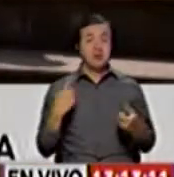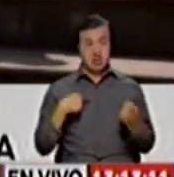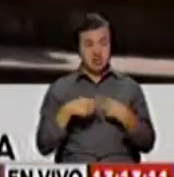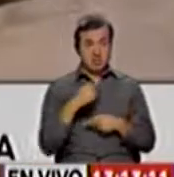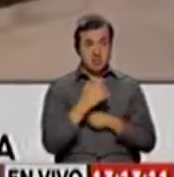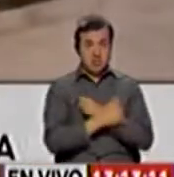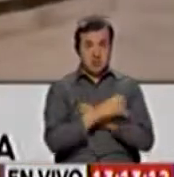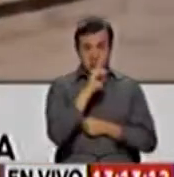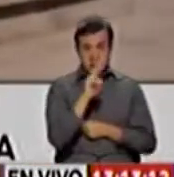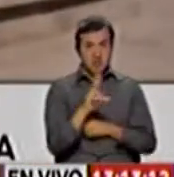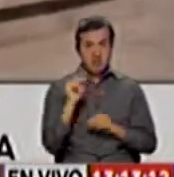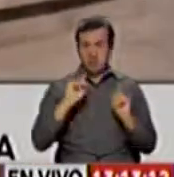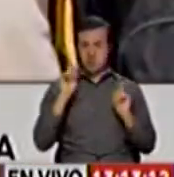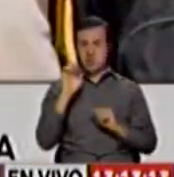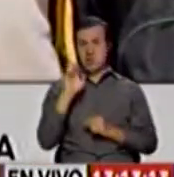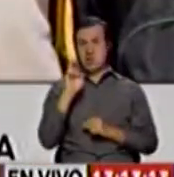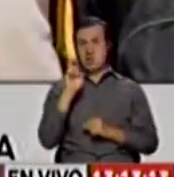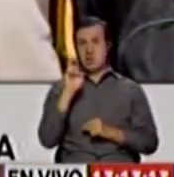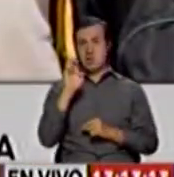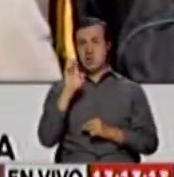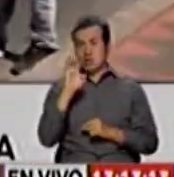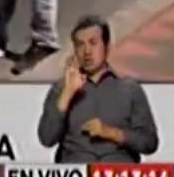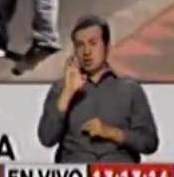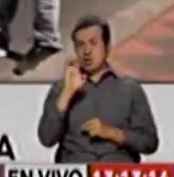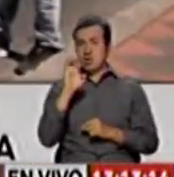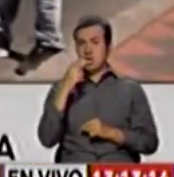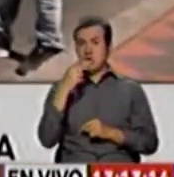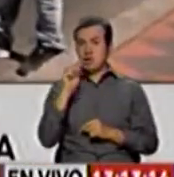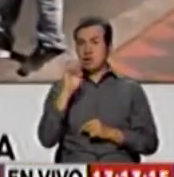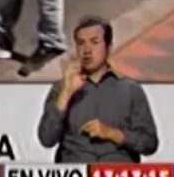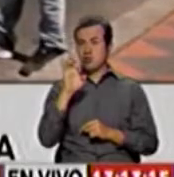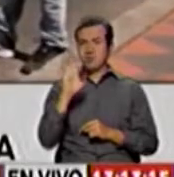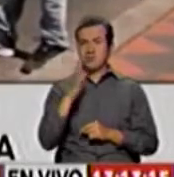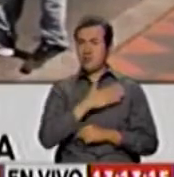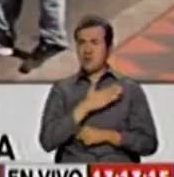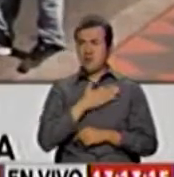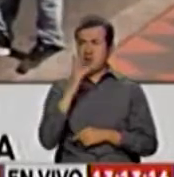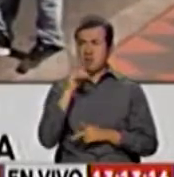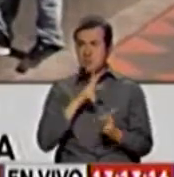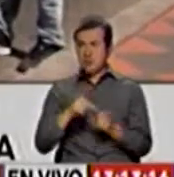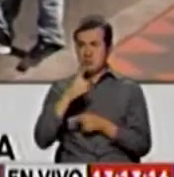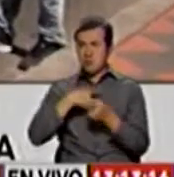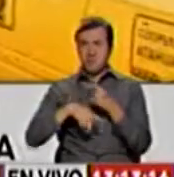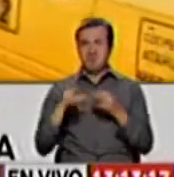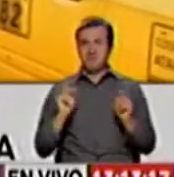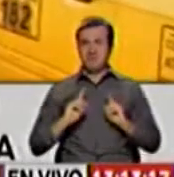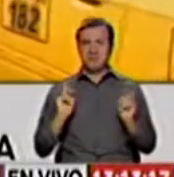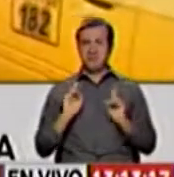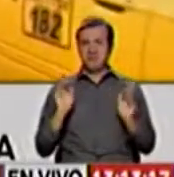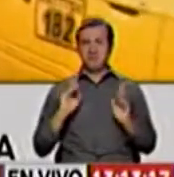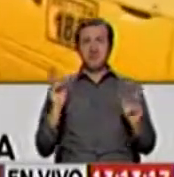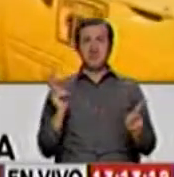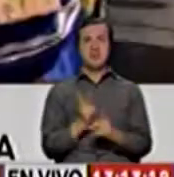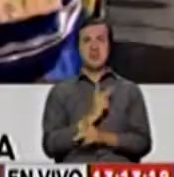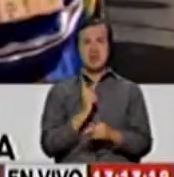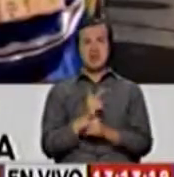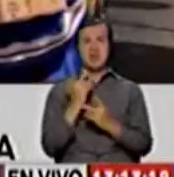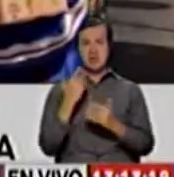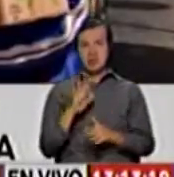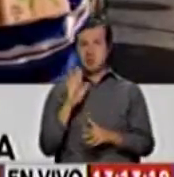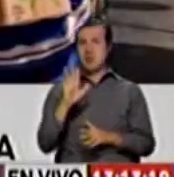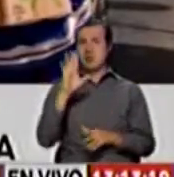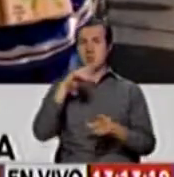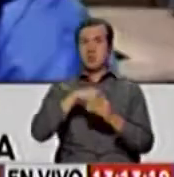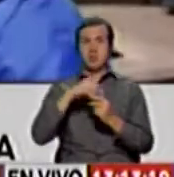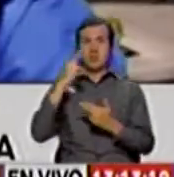a su país. Héctor Enrique Sosa y José Luis Hernández no confían en el plan retorno vuelta a la patria. Hay peligro porque fueron parte de la